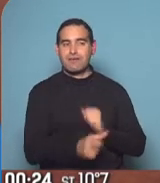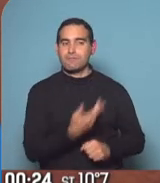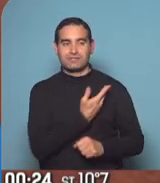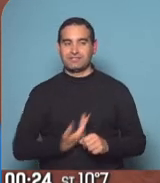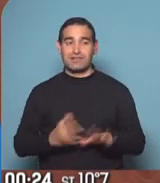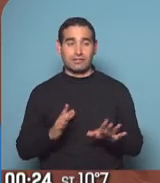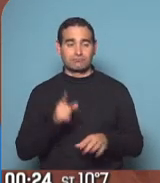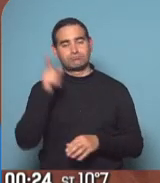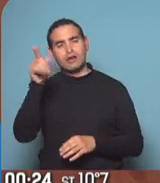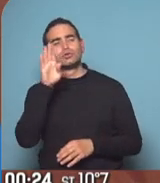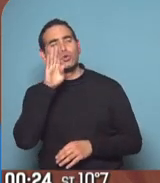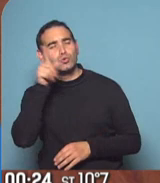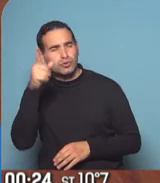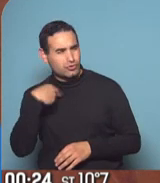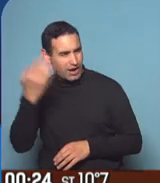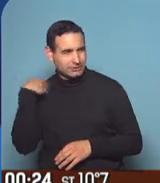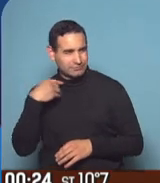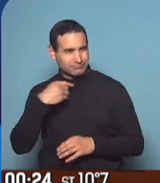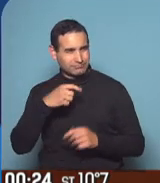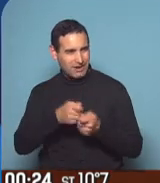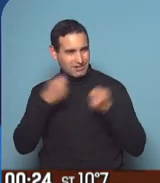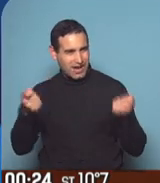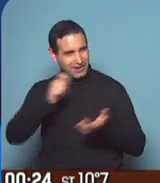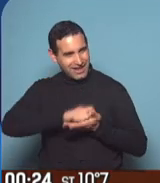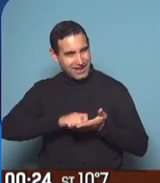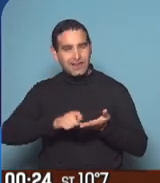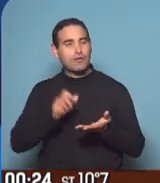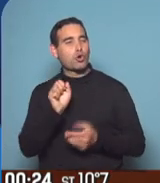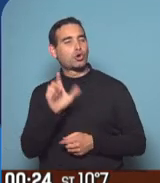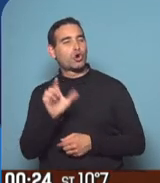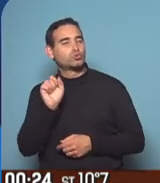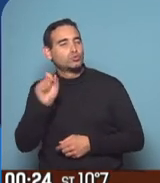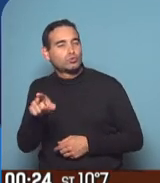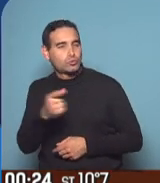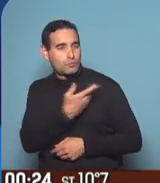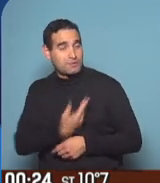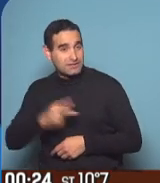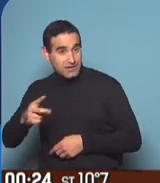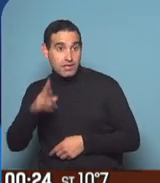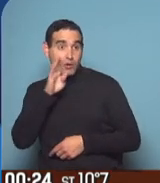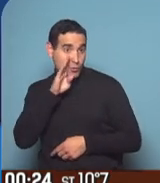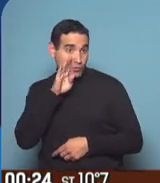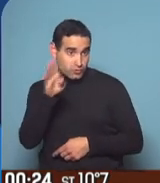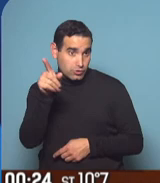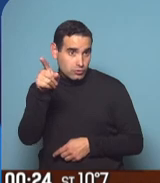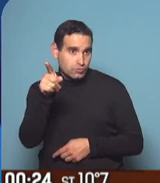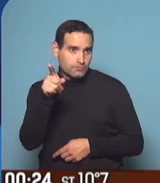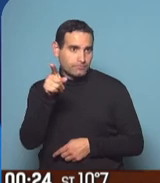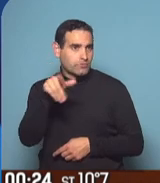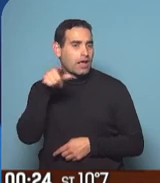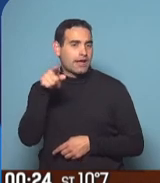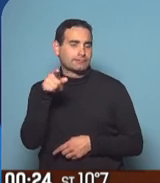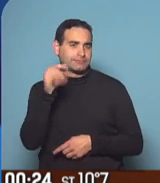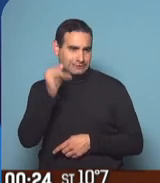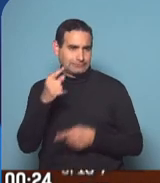los eeuu yo escribí un artículo sobre esto del rol de los vicepresidentes y decía de que en eeuu el lugar en política